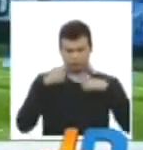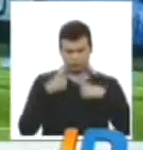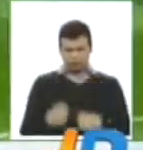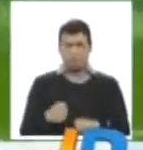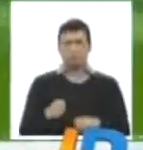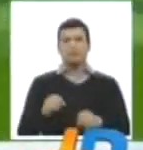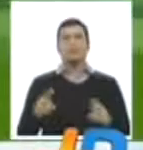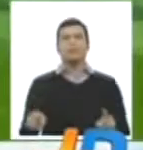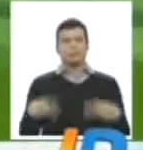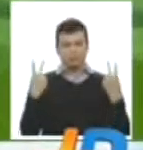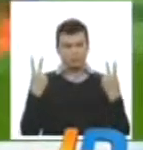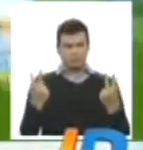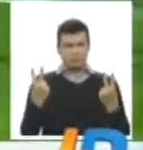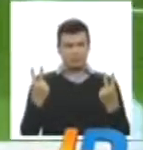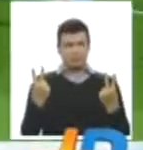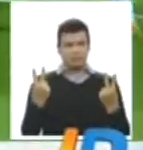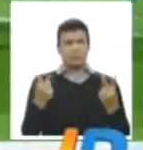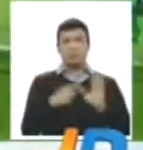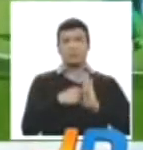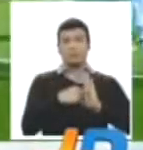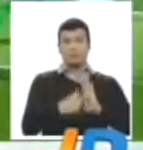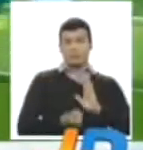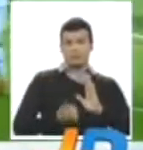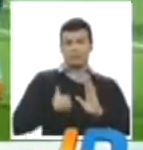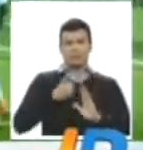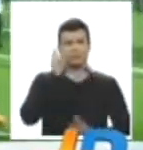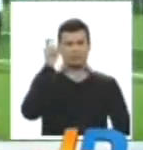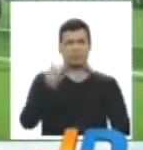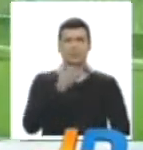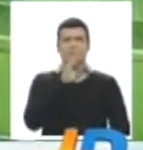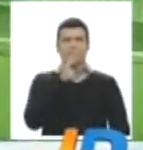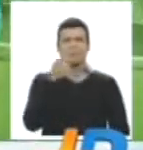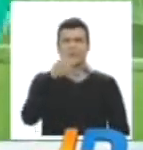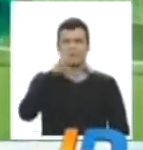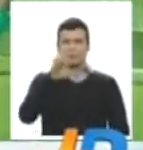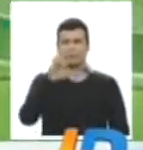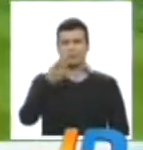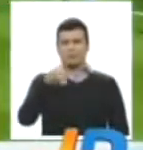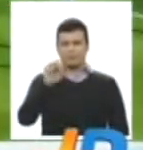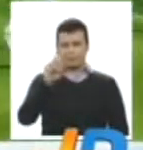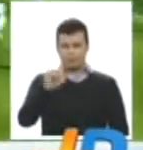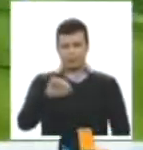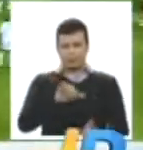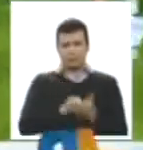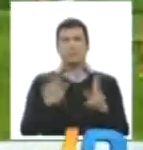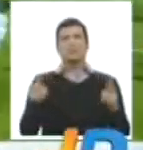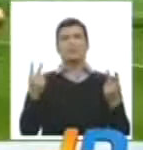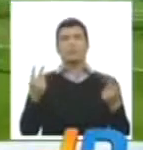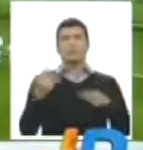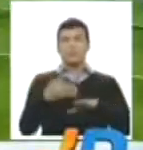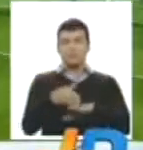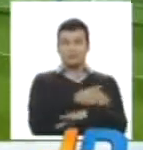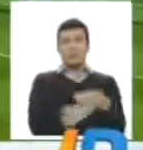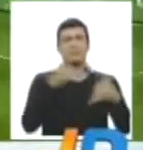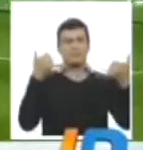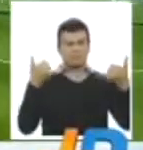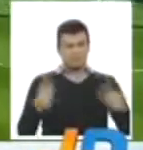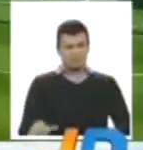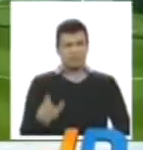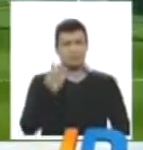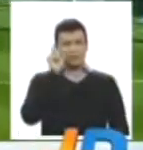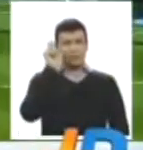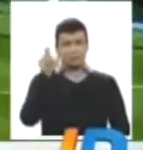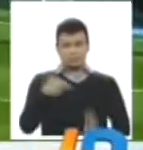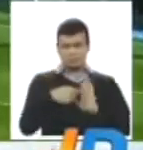empata la serie tras un pase preciso que aprovecha Germán Ezequiel Cano para el 2-2. Y ya en el último respiro del encuentro, el DIM